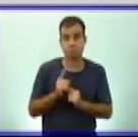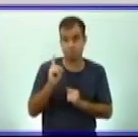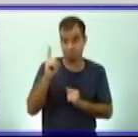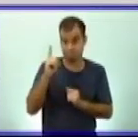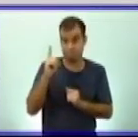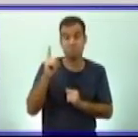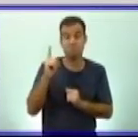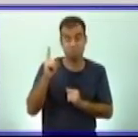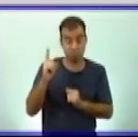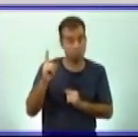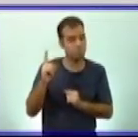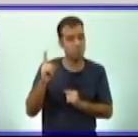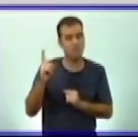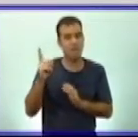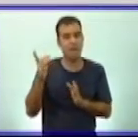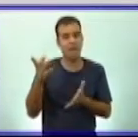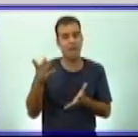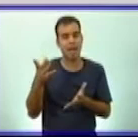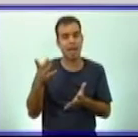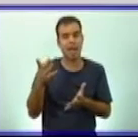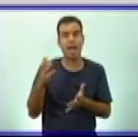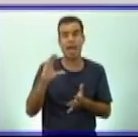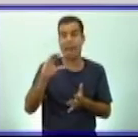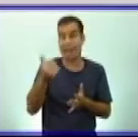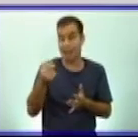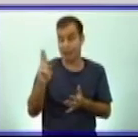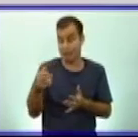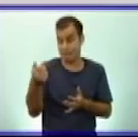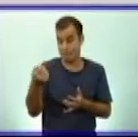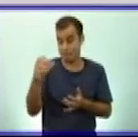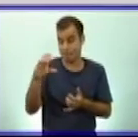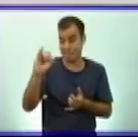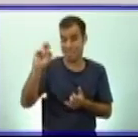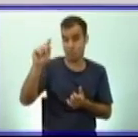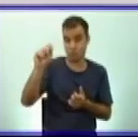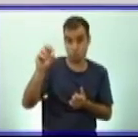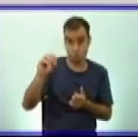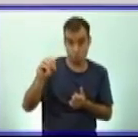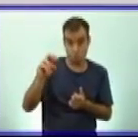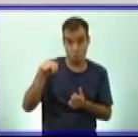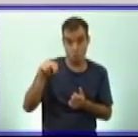sus componentes son el capacitor y